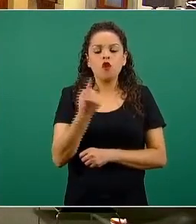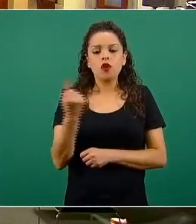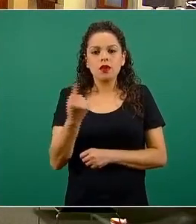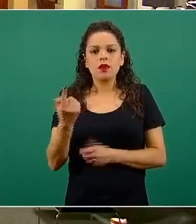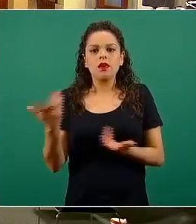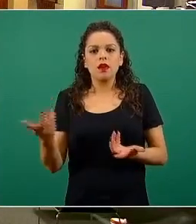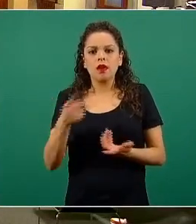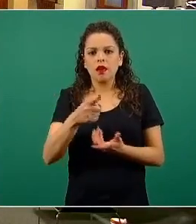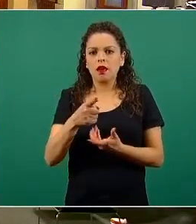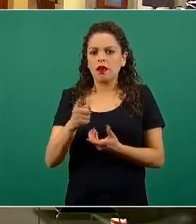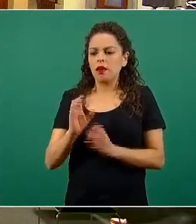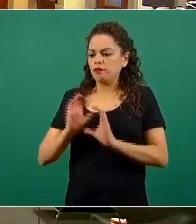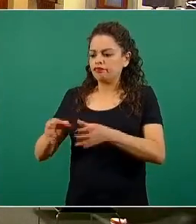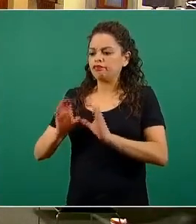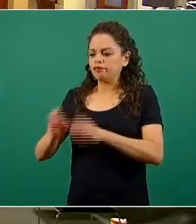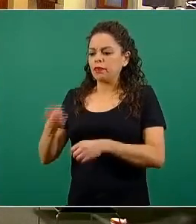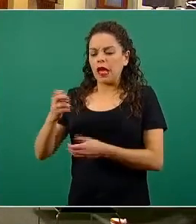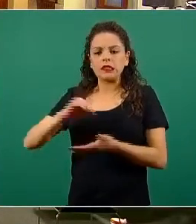estrategia?